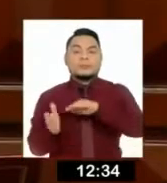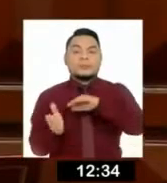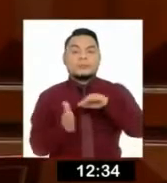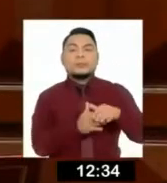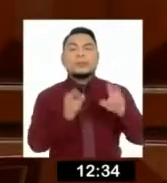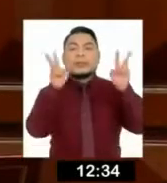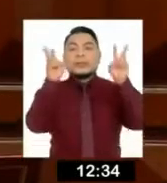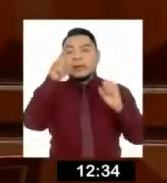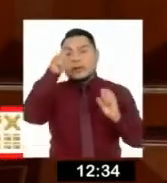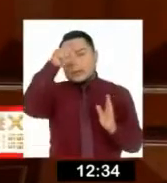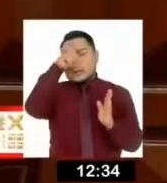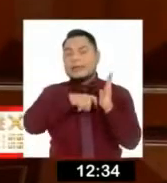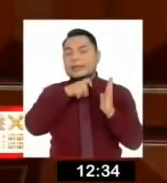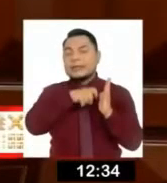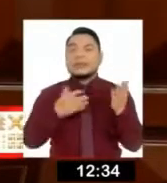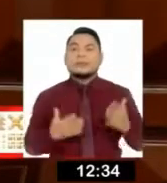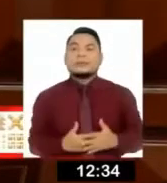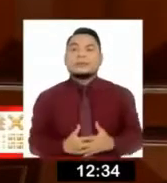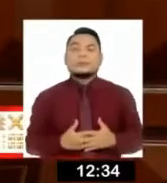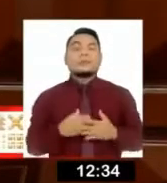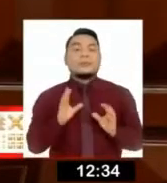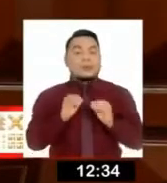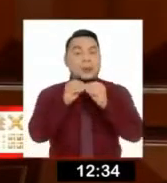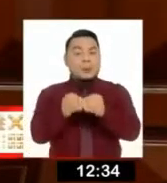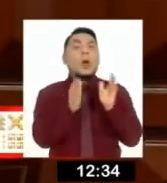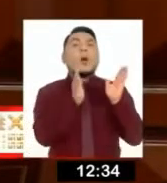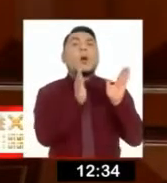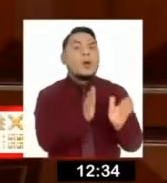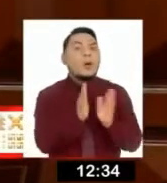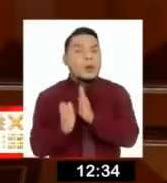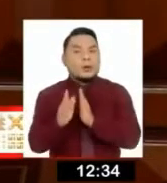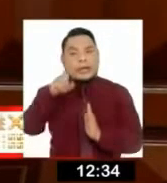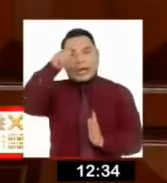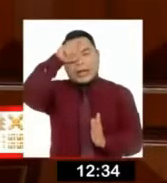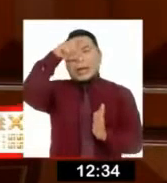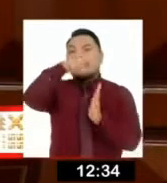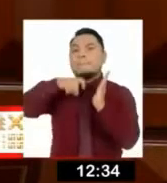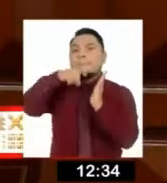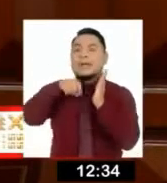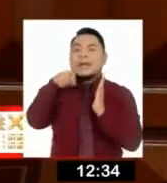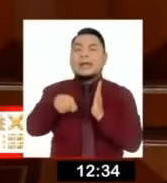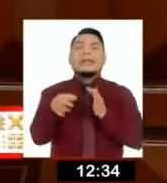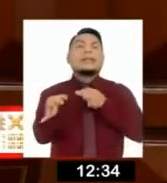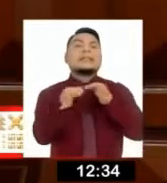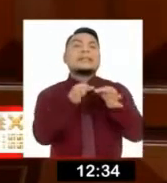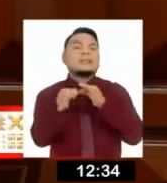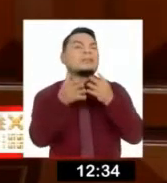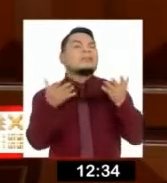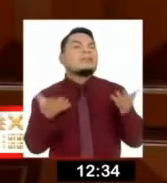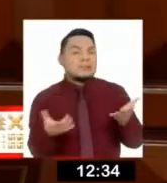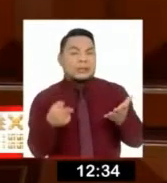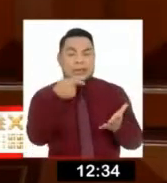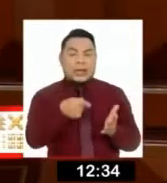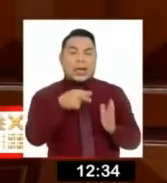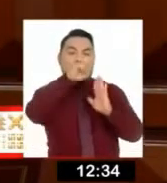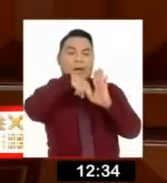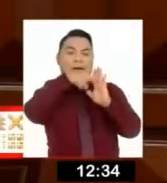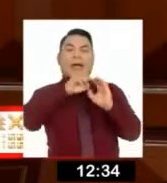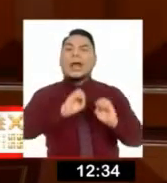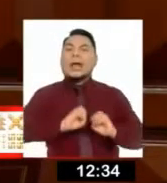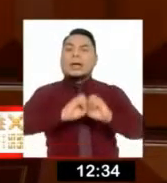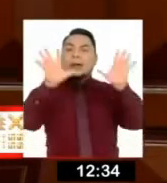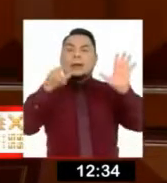Minería. Poner orden en la minería. Esto significa reglas claras, escenarios